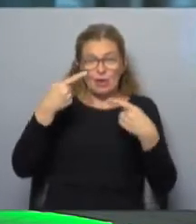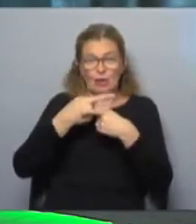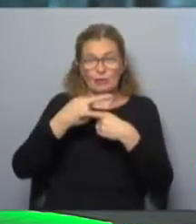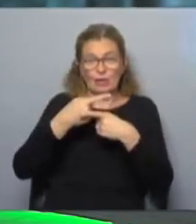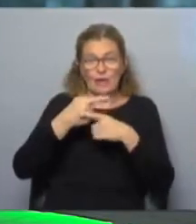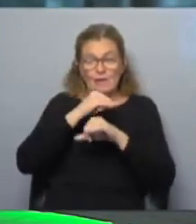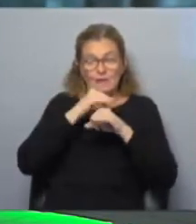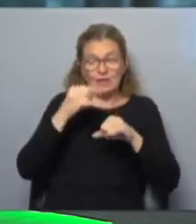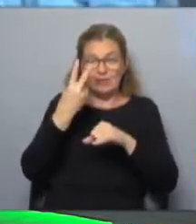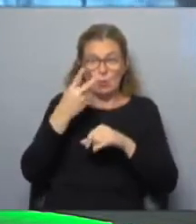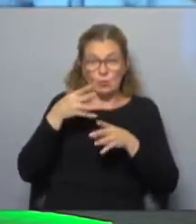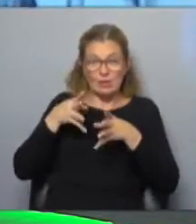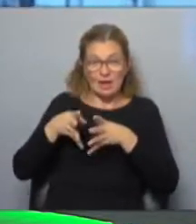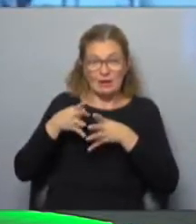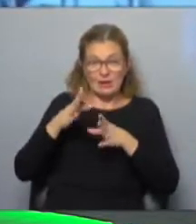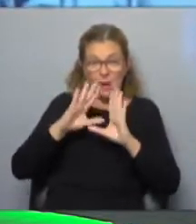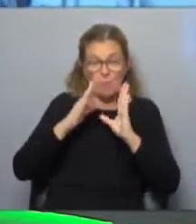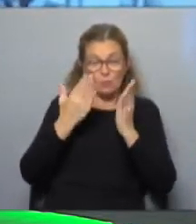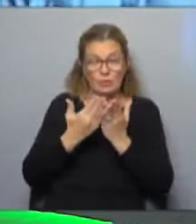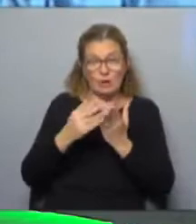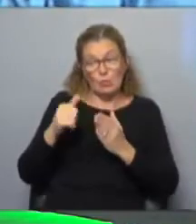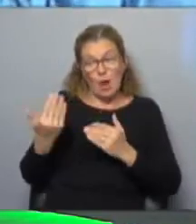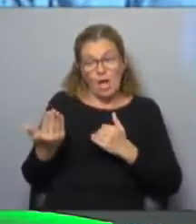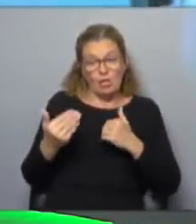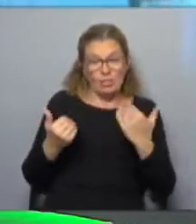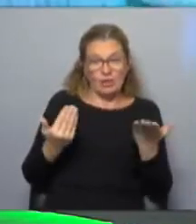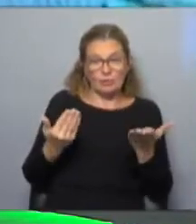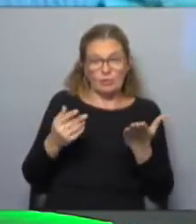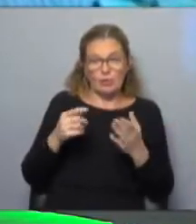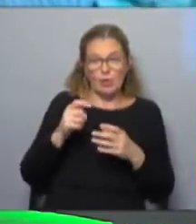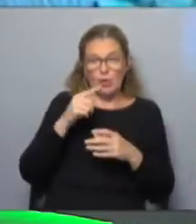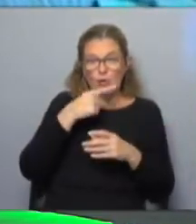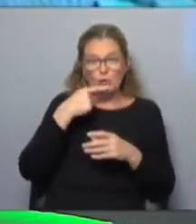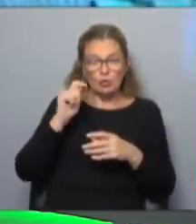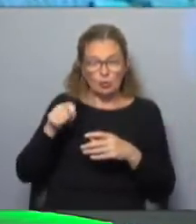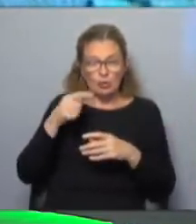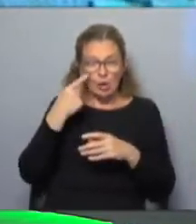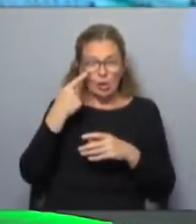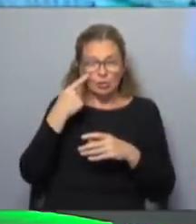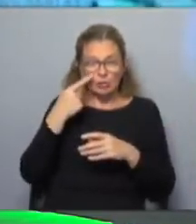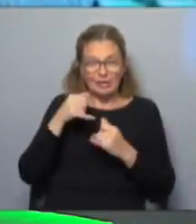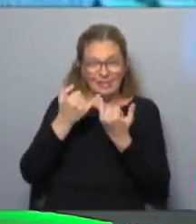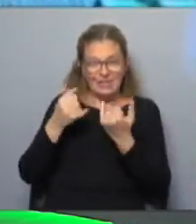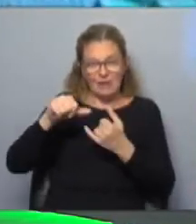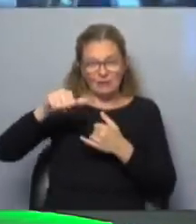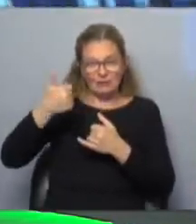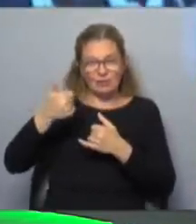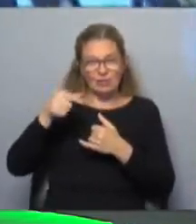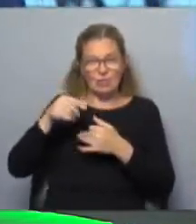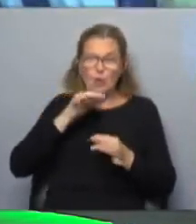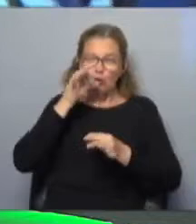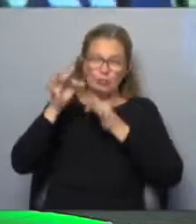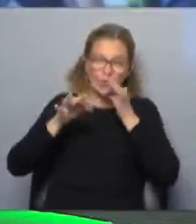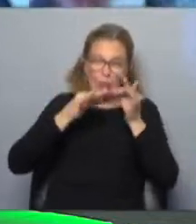segunda guerra mundial con sendos actos de un lado y del otro. En el caso de Rusia como se lo conoce el día de la victoria tuvo allí un